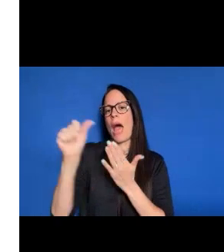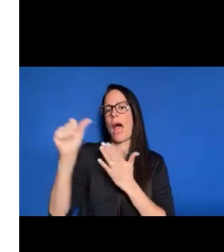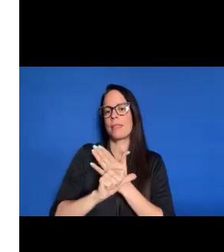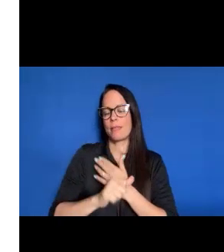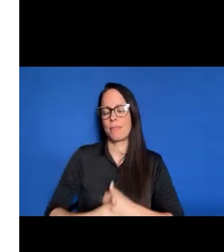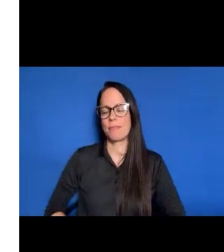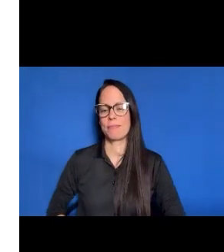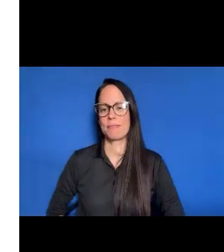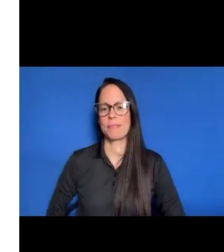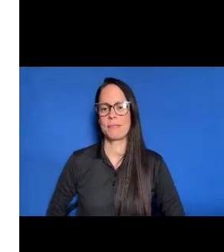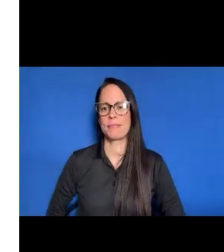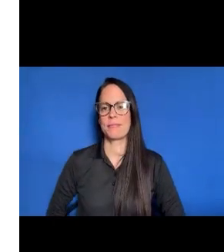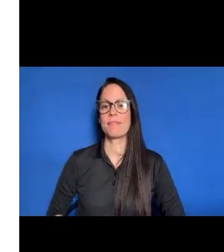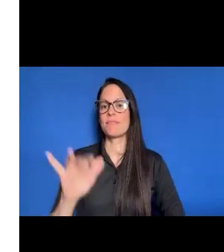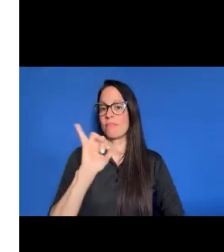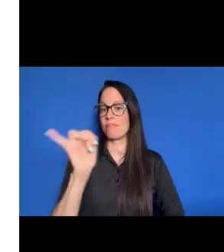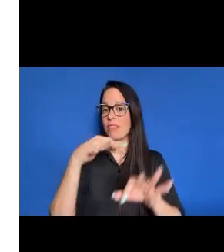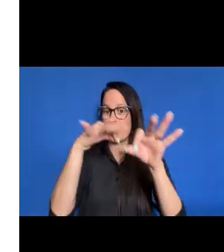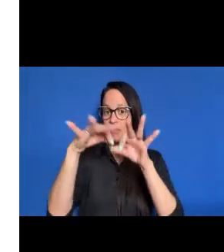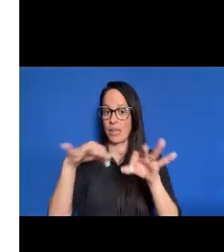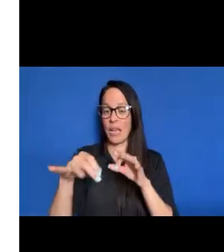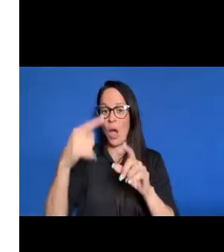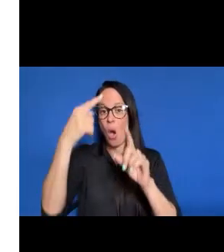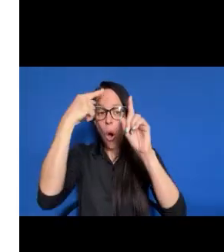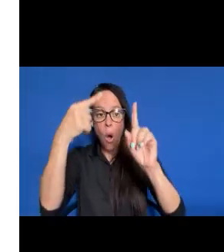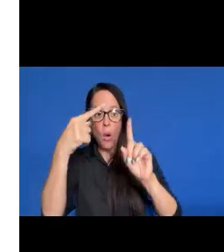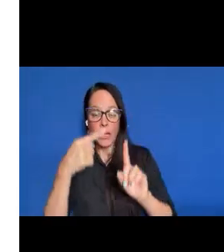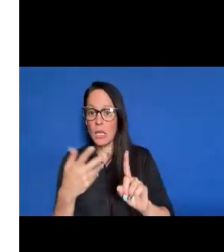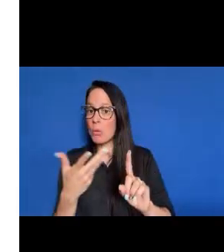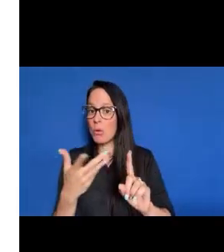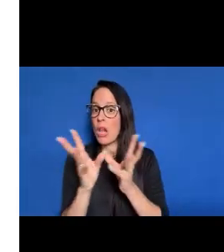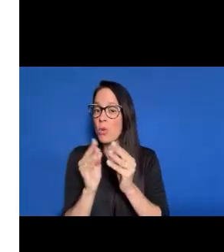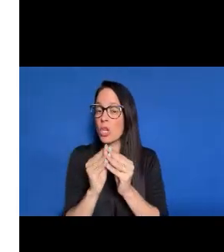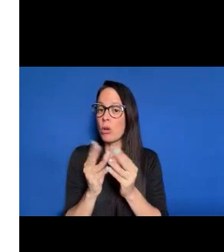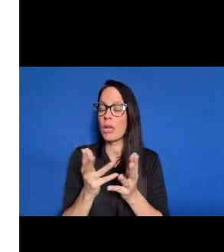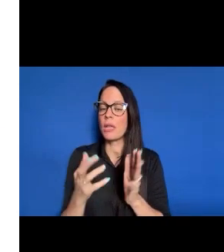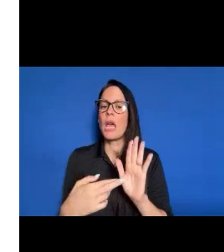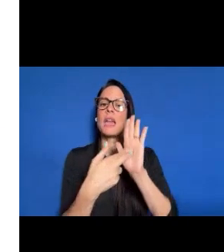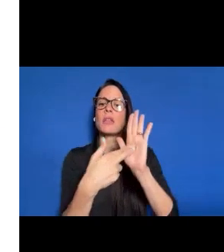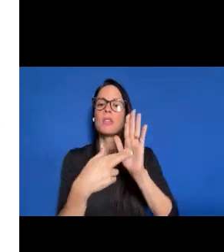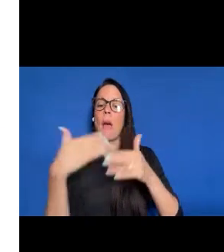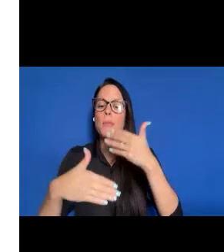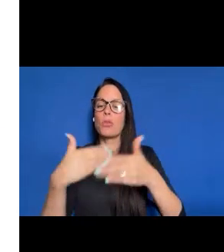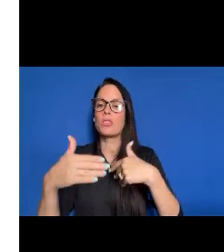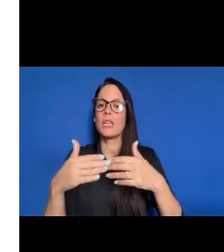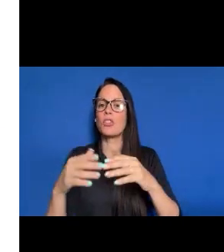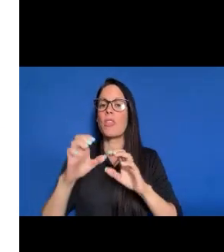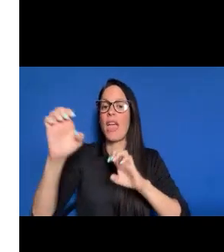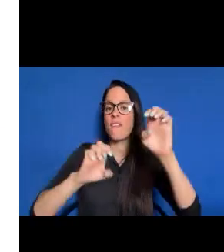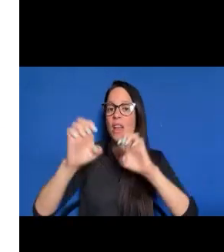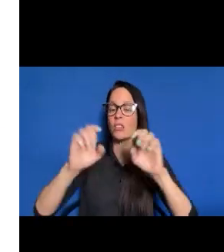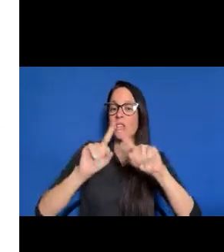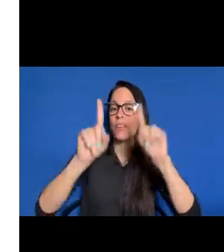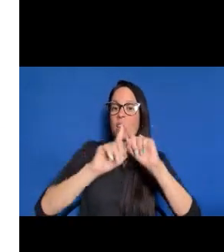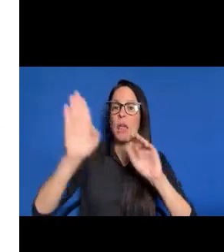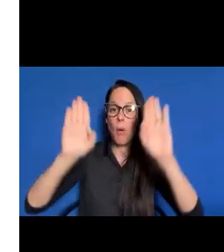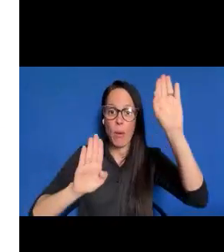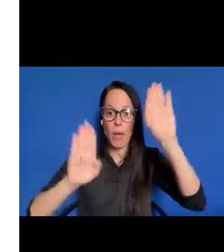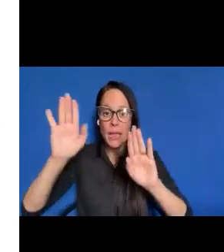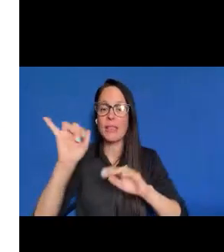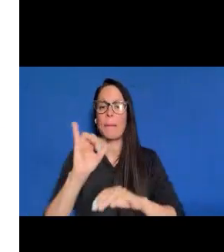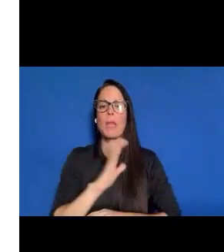Como informé, el objetivo o propósito de esta reunión es presentar el resultado del proceso de evaluación de las propuestas e informar decisión del comité para la